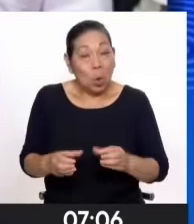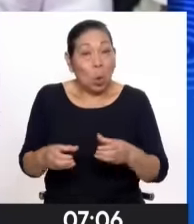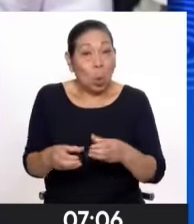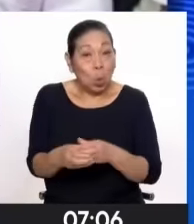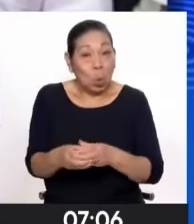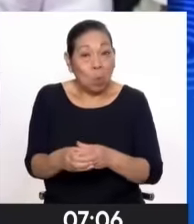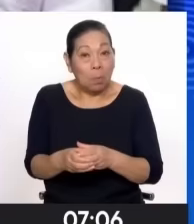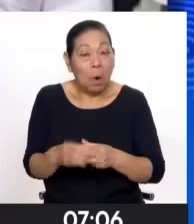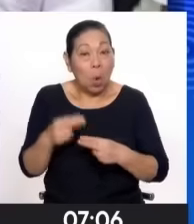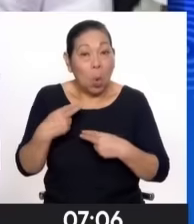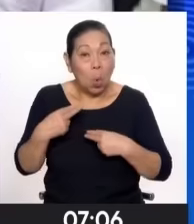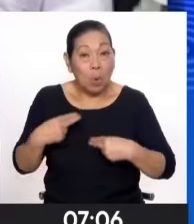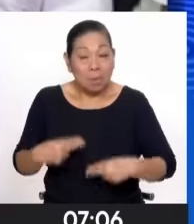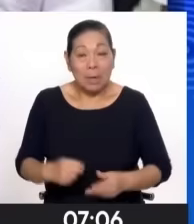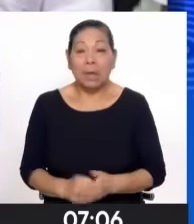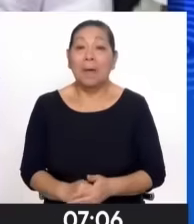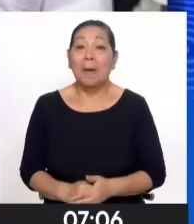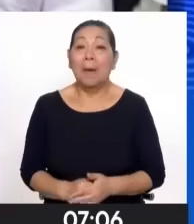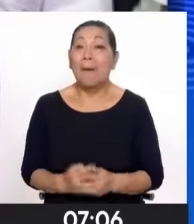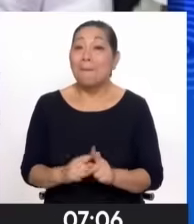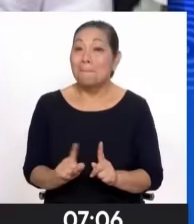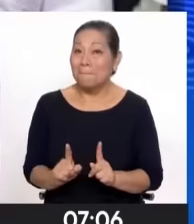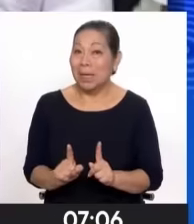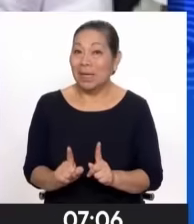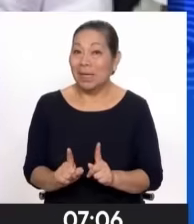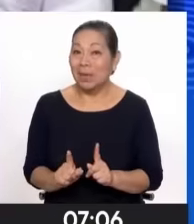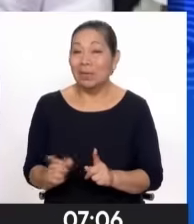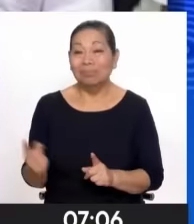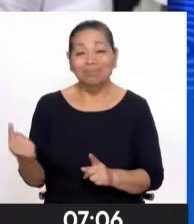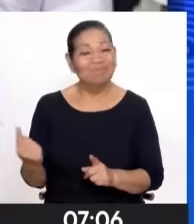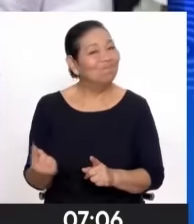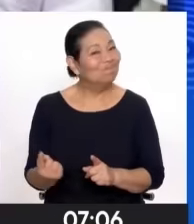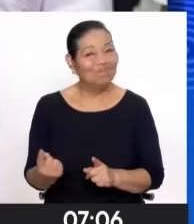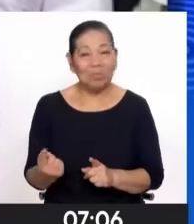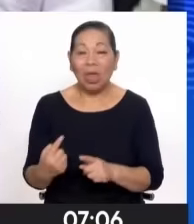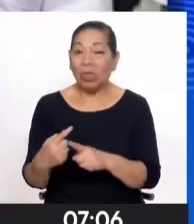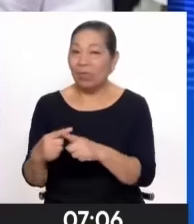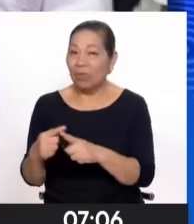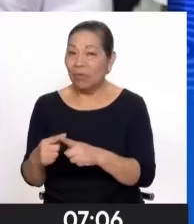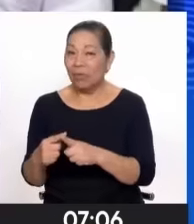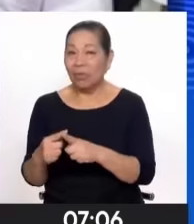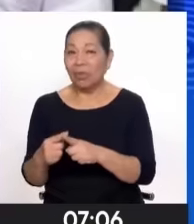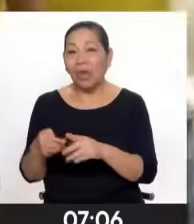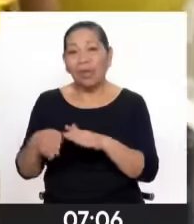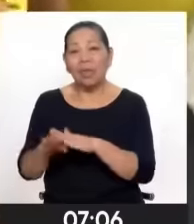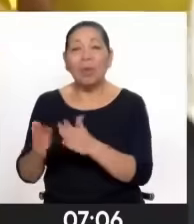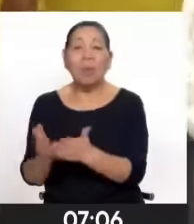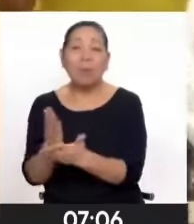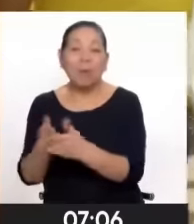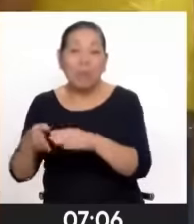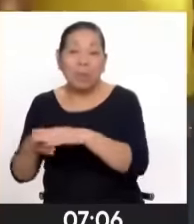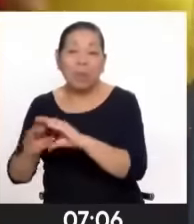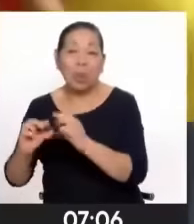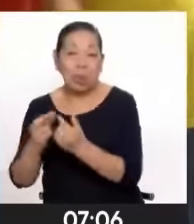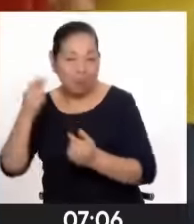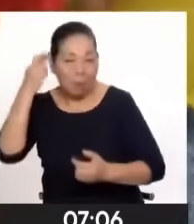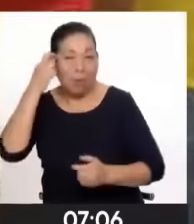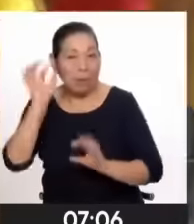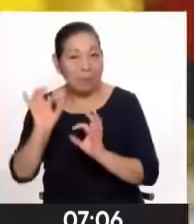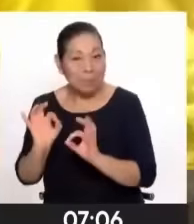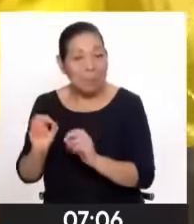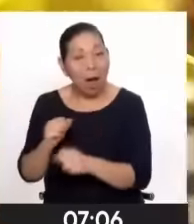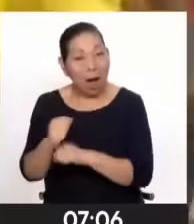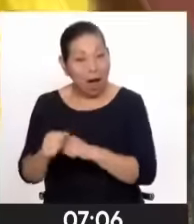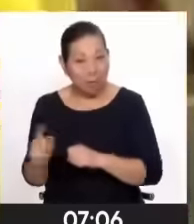partido humanista peruano pero renunció a tal candidatura por diferencias internas ese mismo año